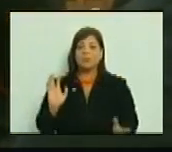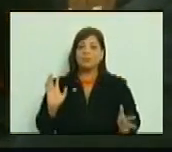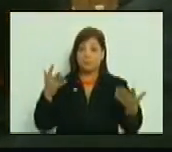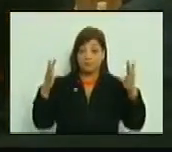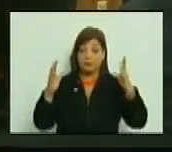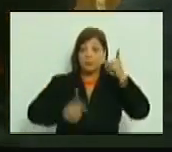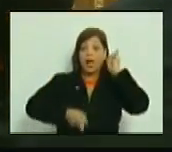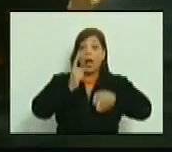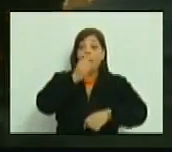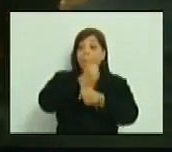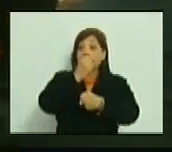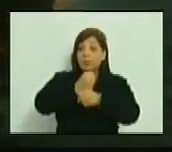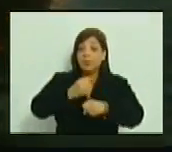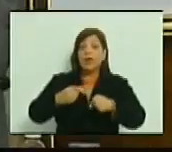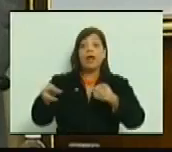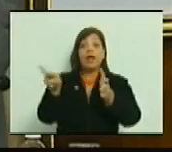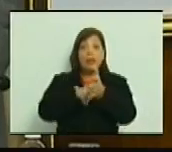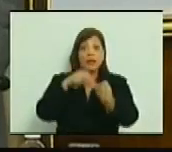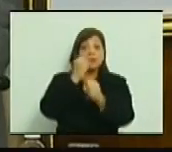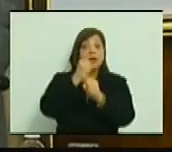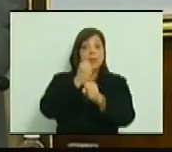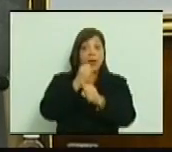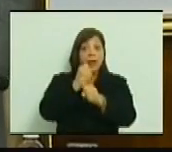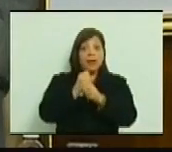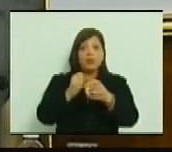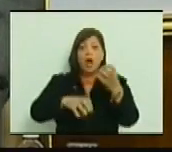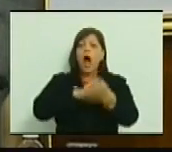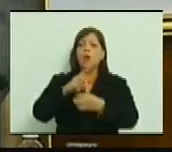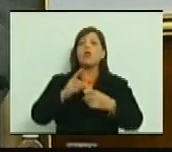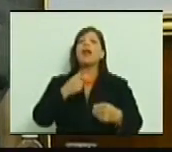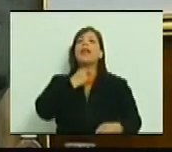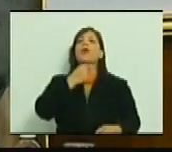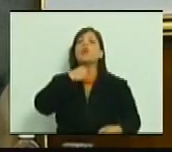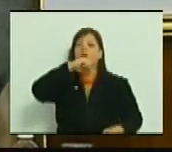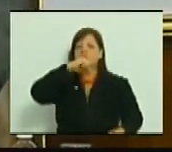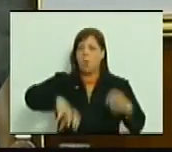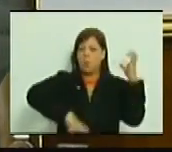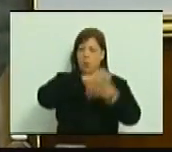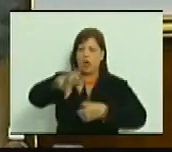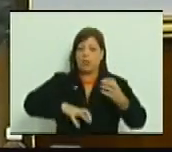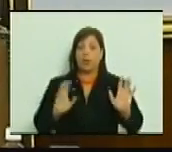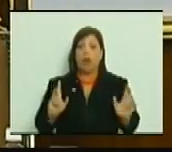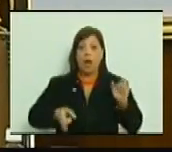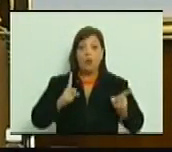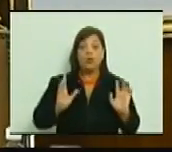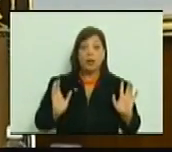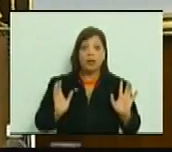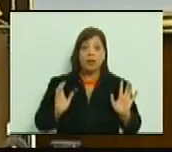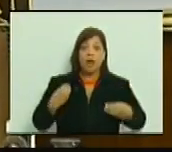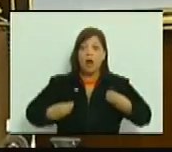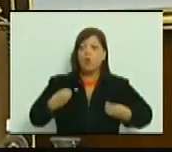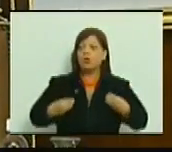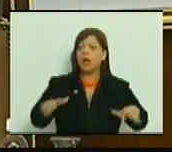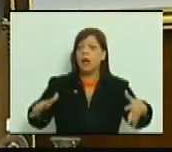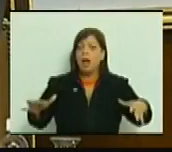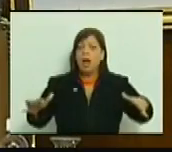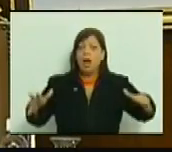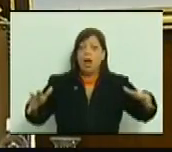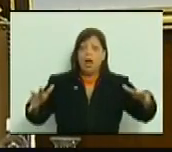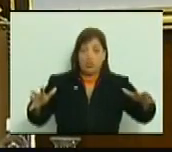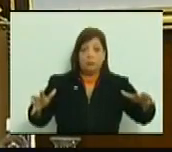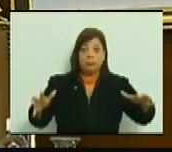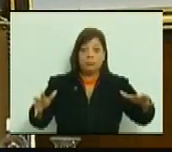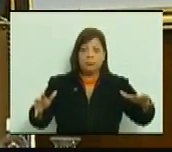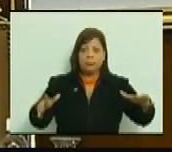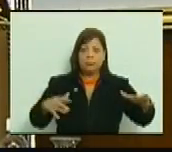Hay gente trabajando insistentemente por la desestabilización. Hay gente trabajando por la angustia,